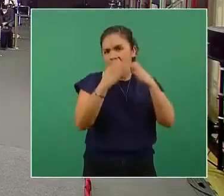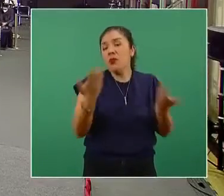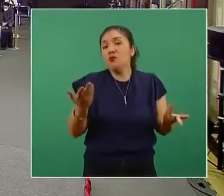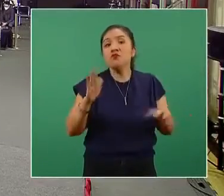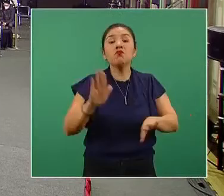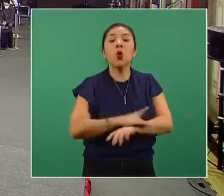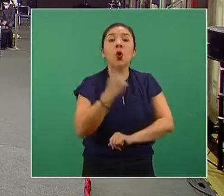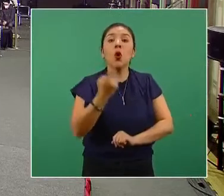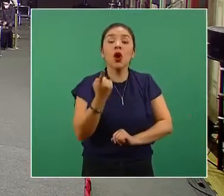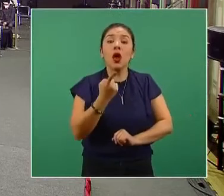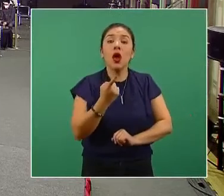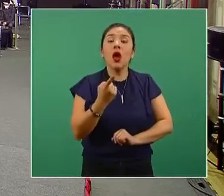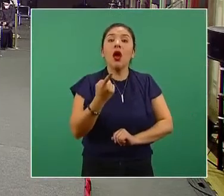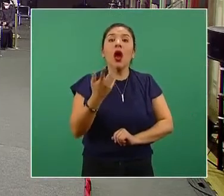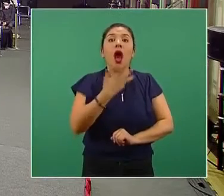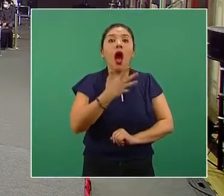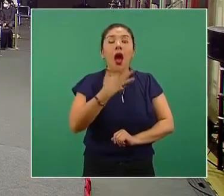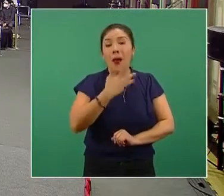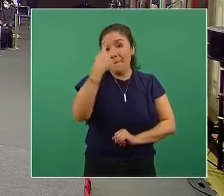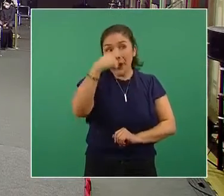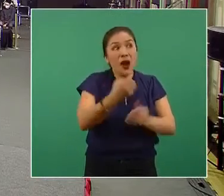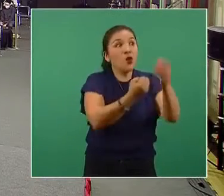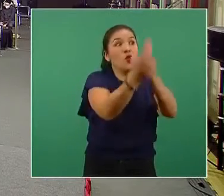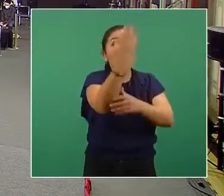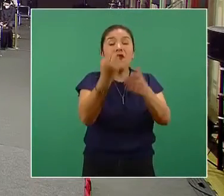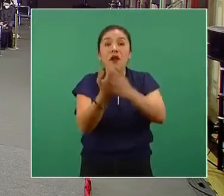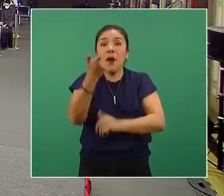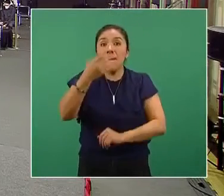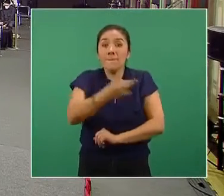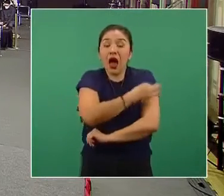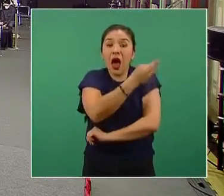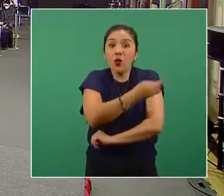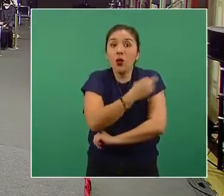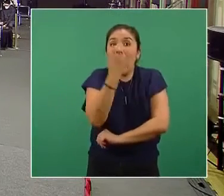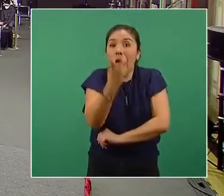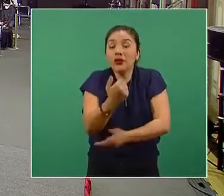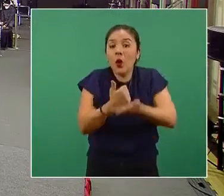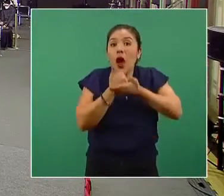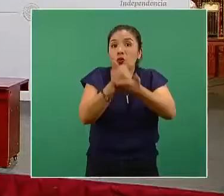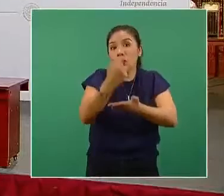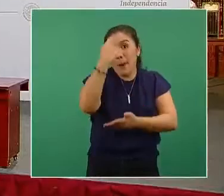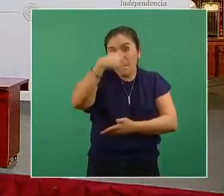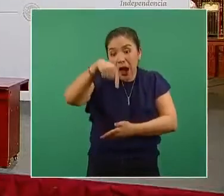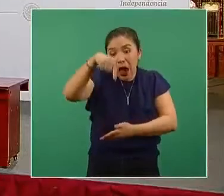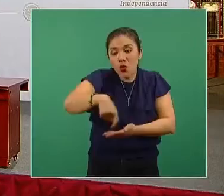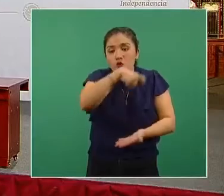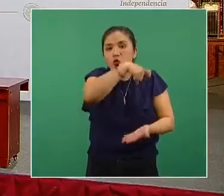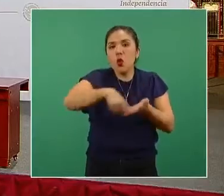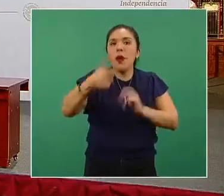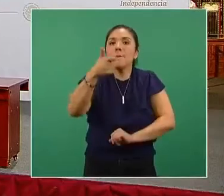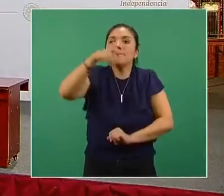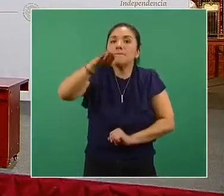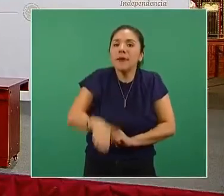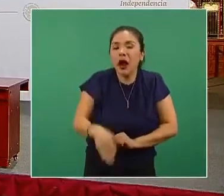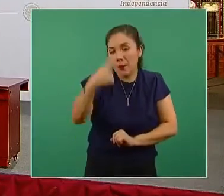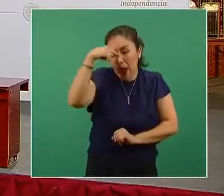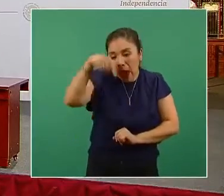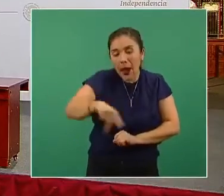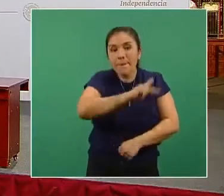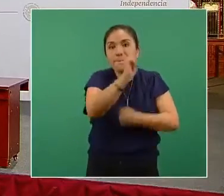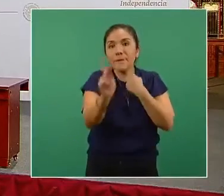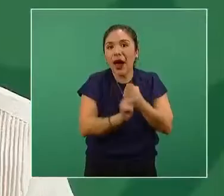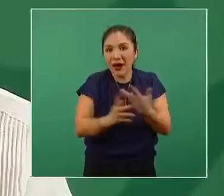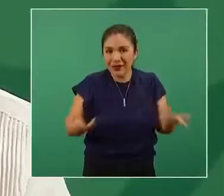en las ofertas de vacunas eso ayuda a bajar los precios para la región,